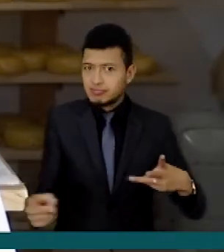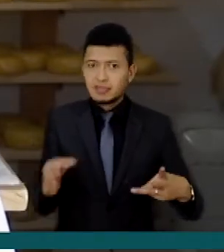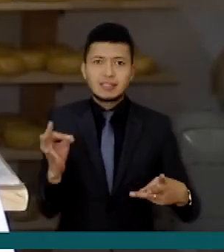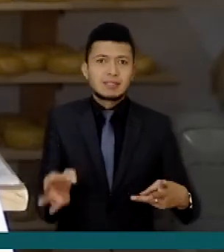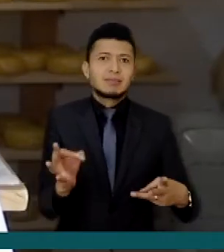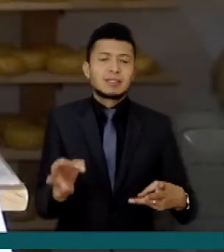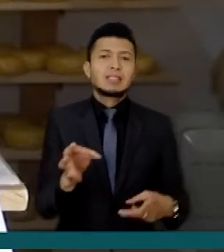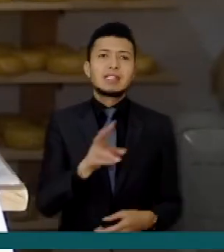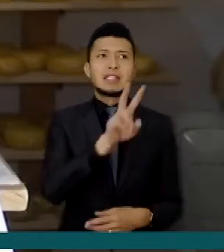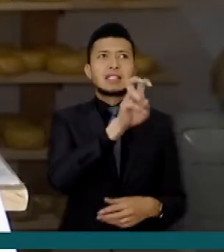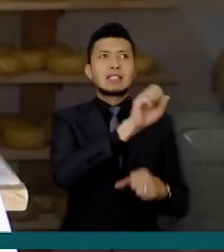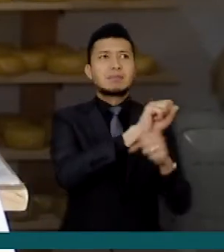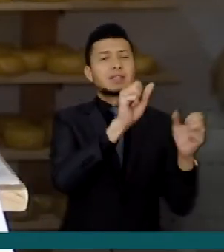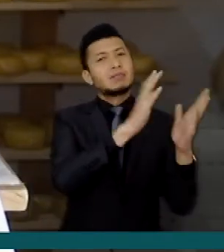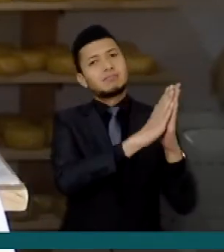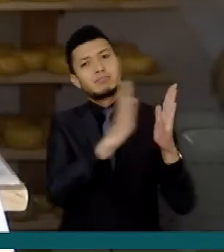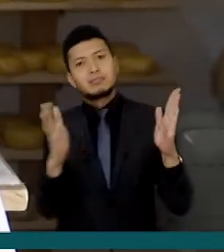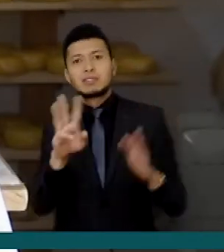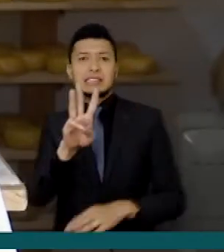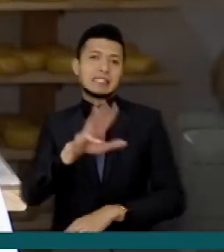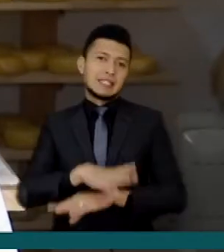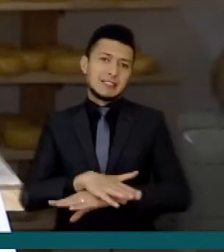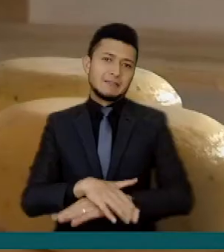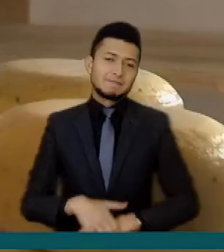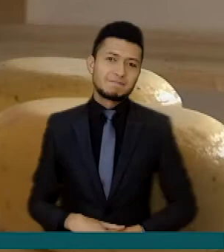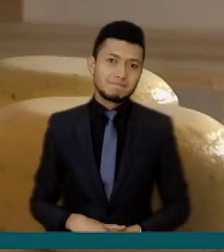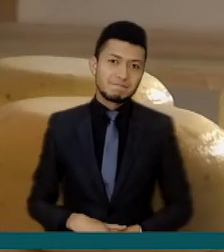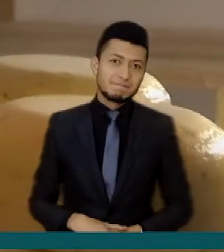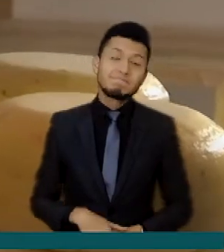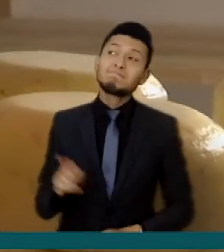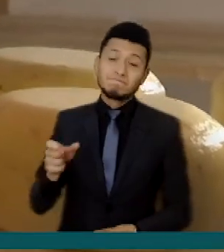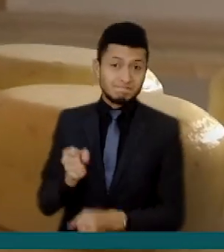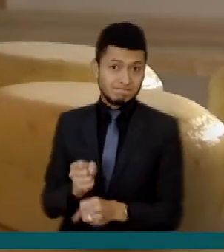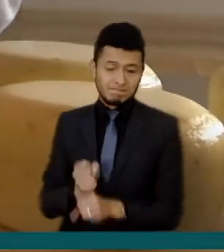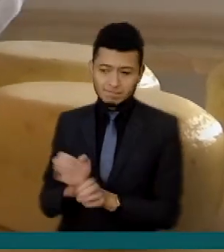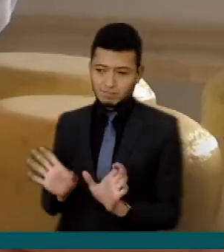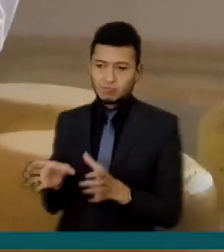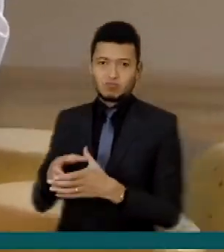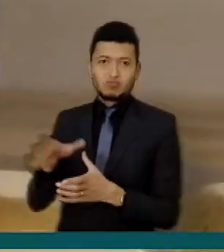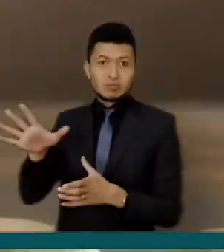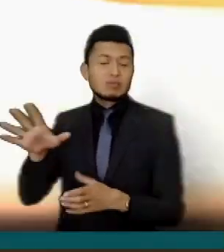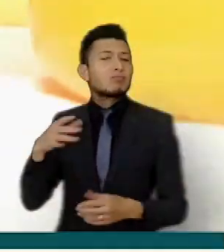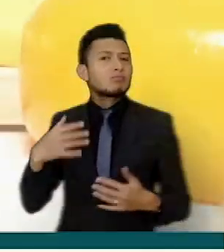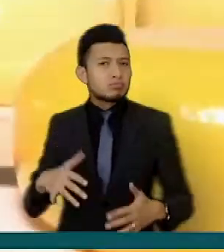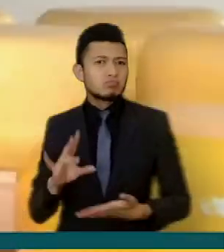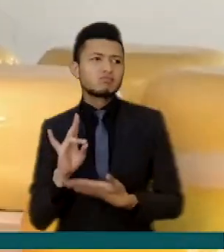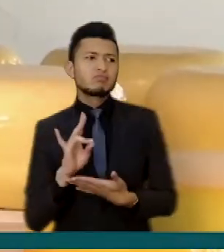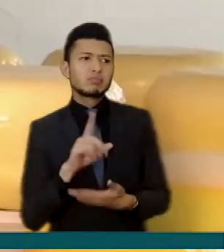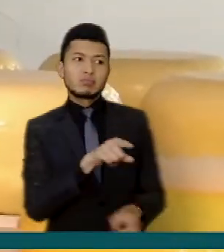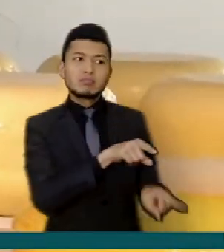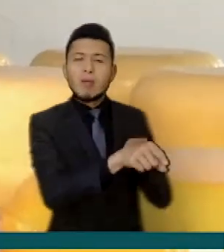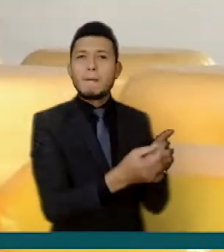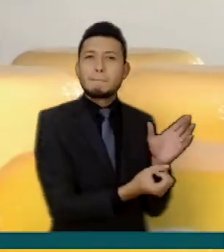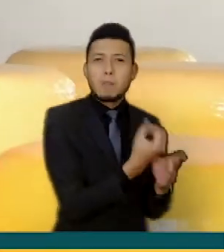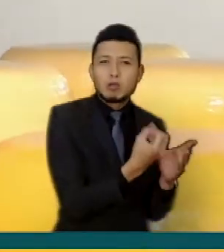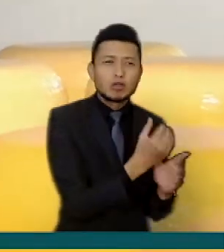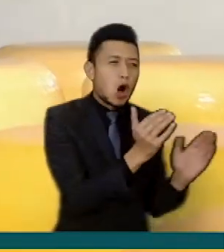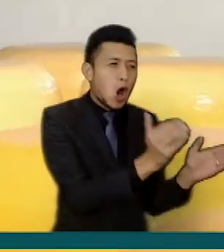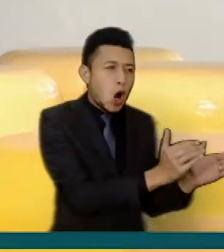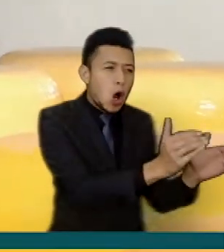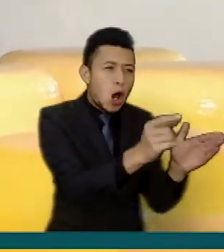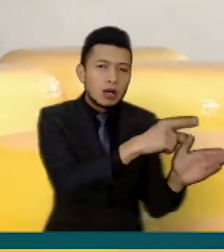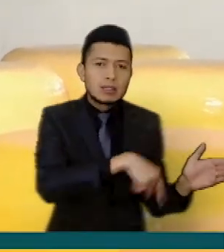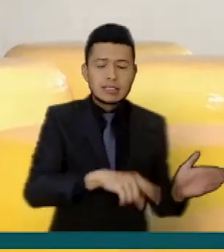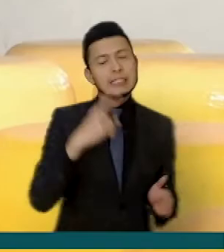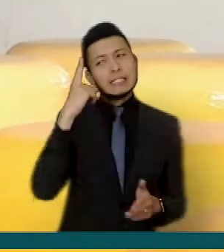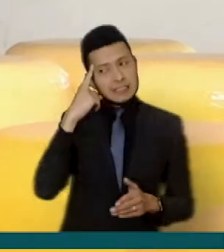Toda la semana, son de 7 de la mañana a 3 de la tarde. El trabajo de la cooperativa ha sido ejemplo para otros pequeños productores que han optado